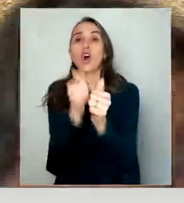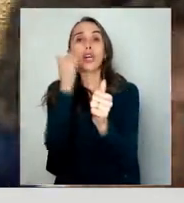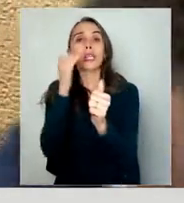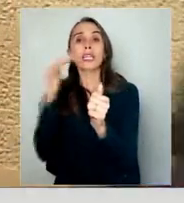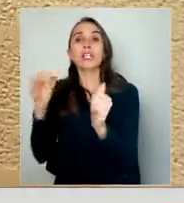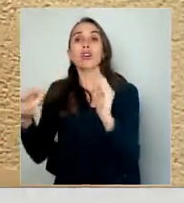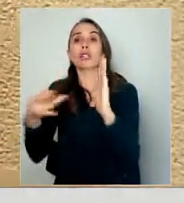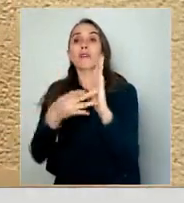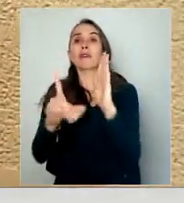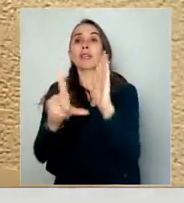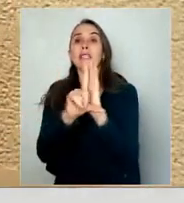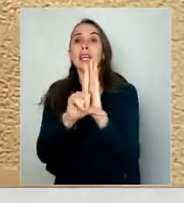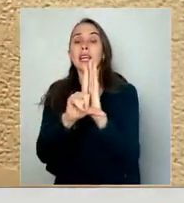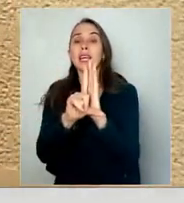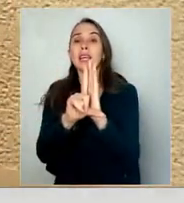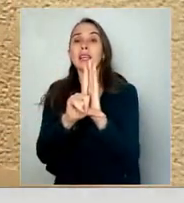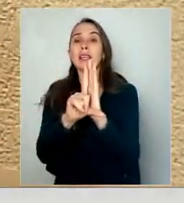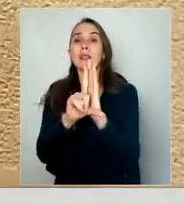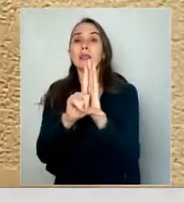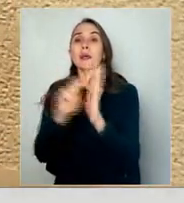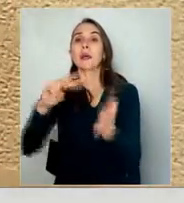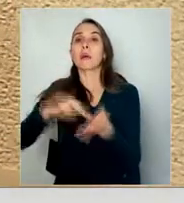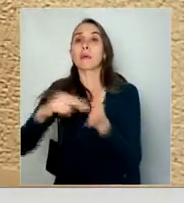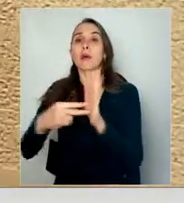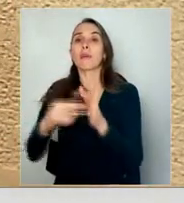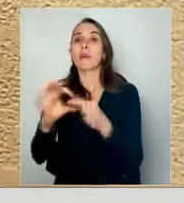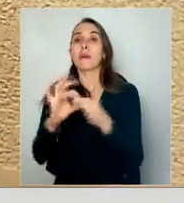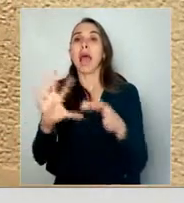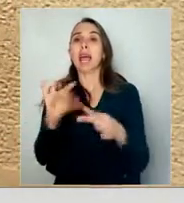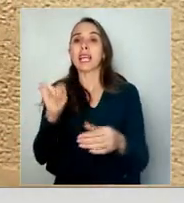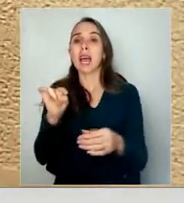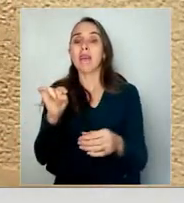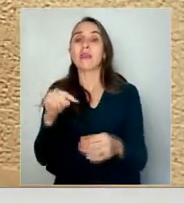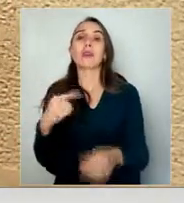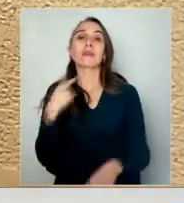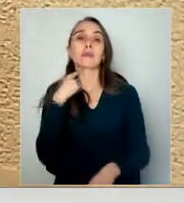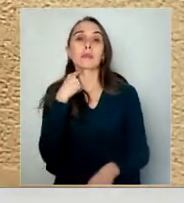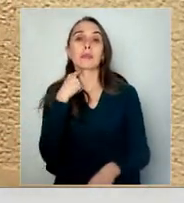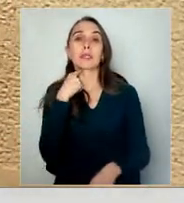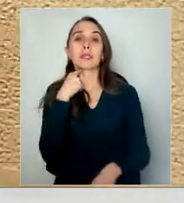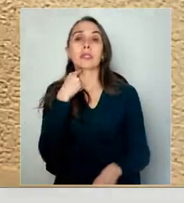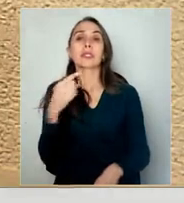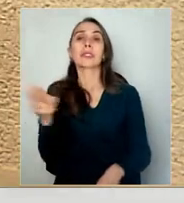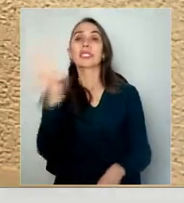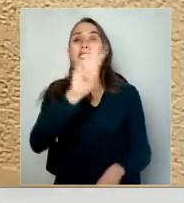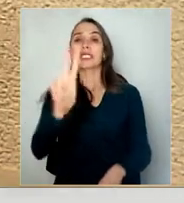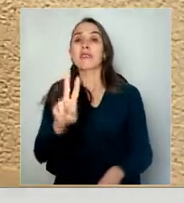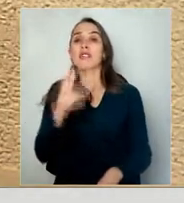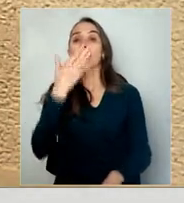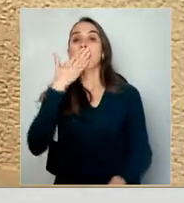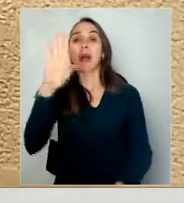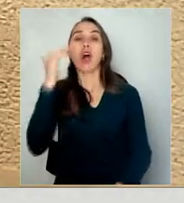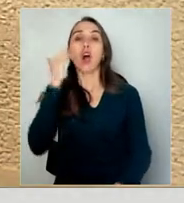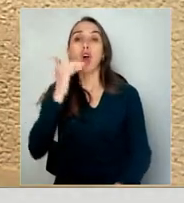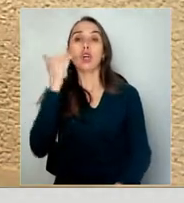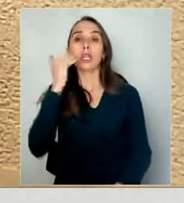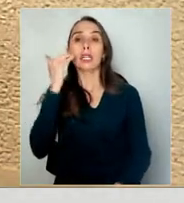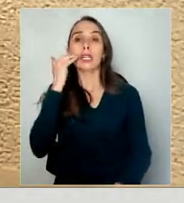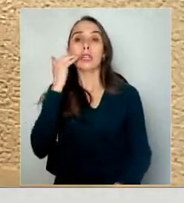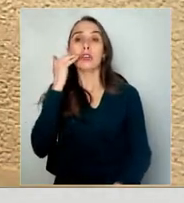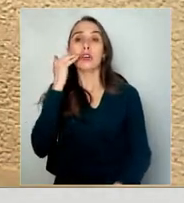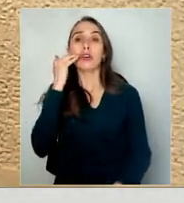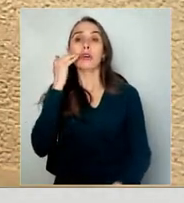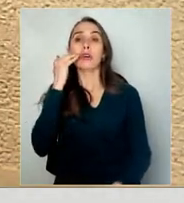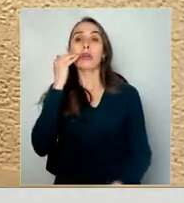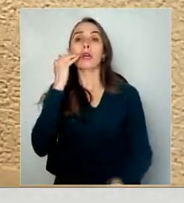ley hay problemas muy graves pero está afectando también el servicio mejor niñez a un rubro que son el rubro de